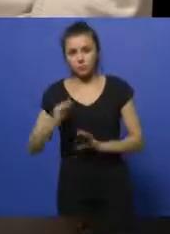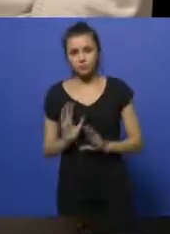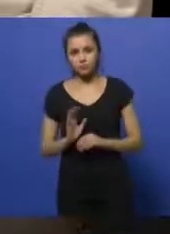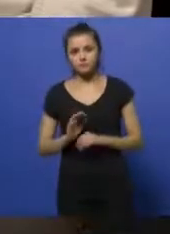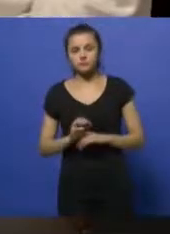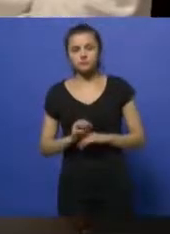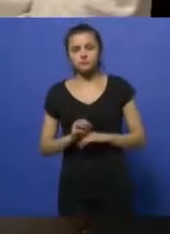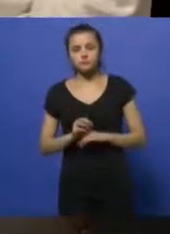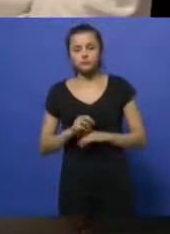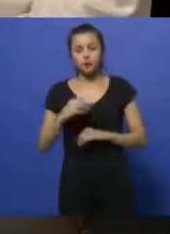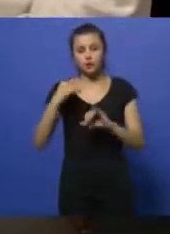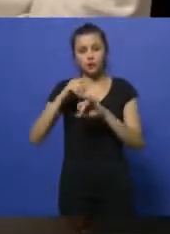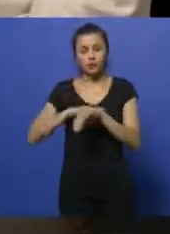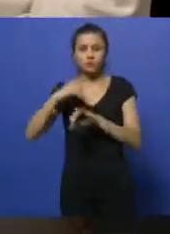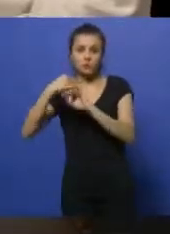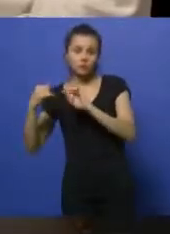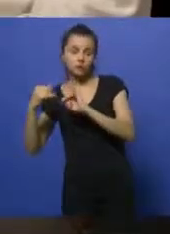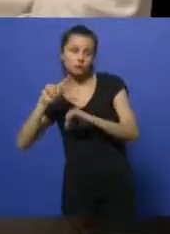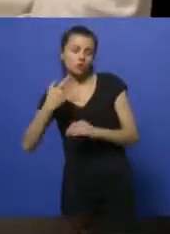Y se hizo el mediodía y nos fuimos a las casas.